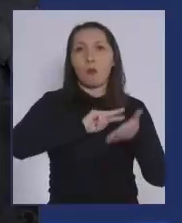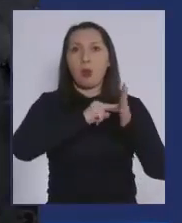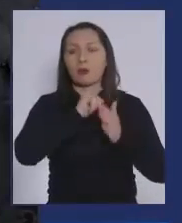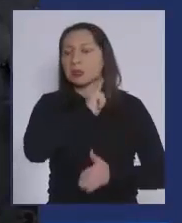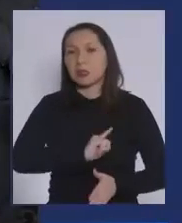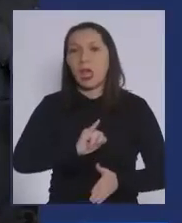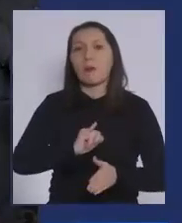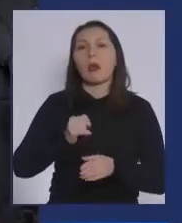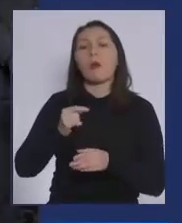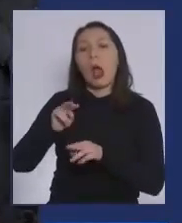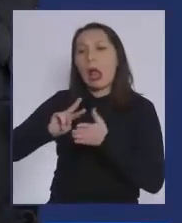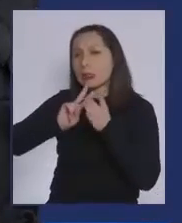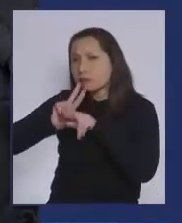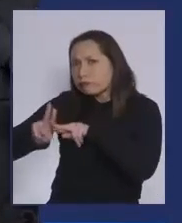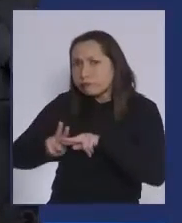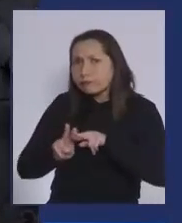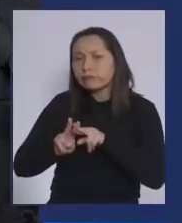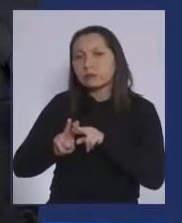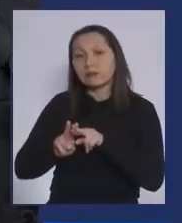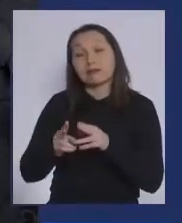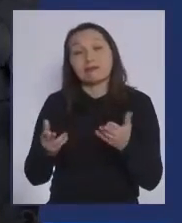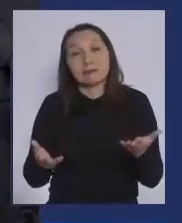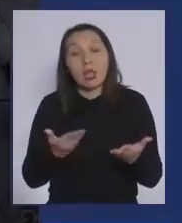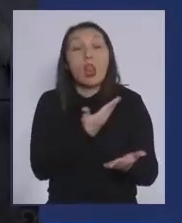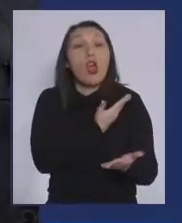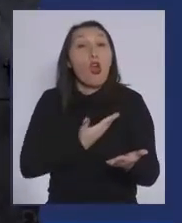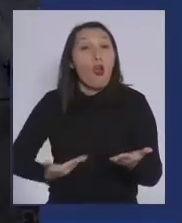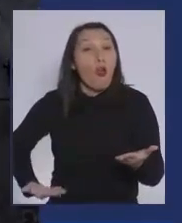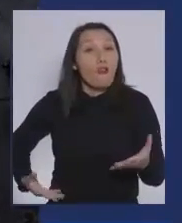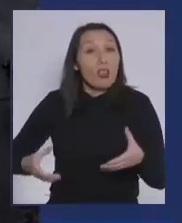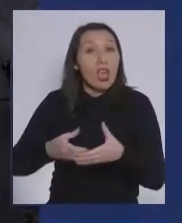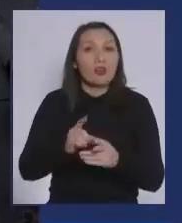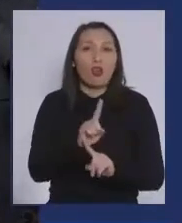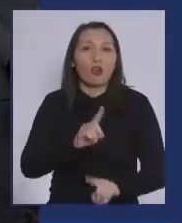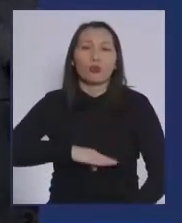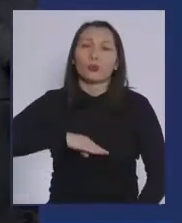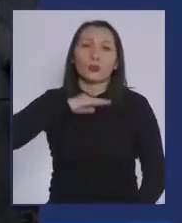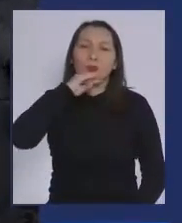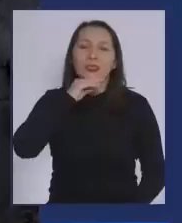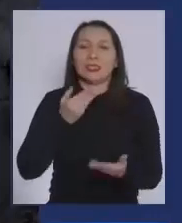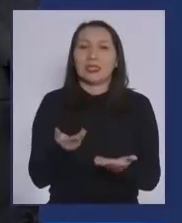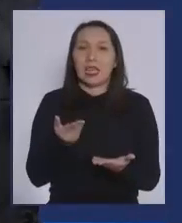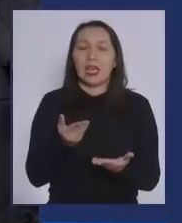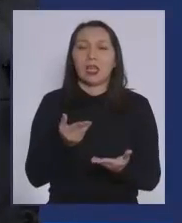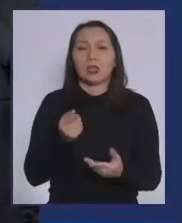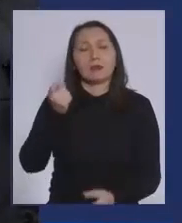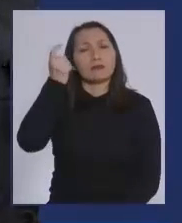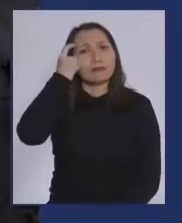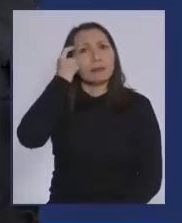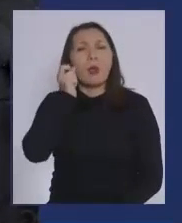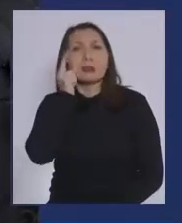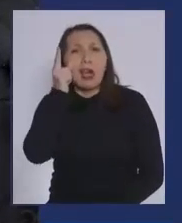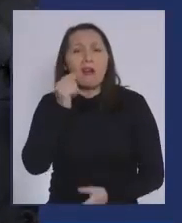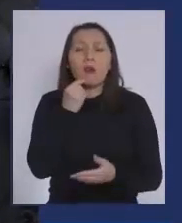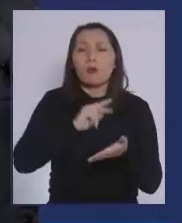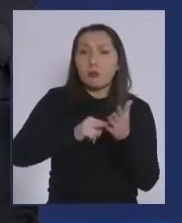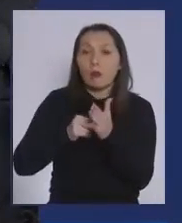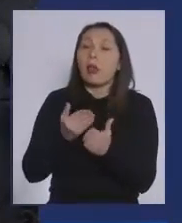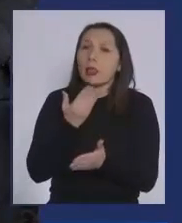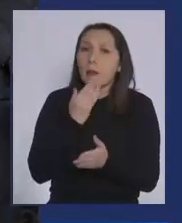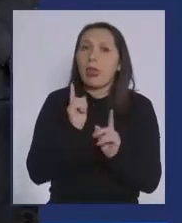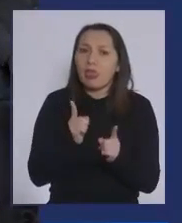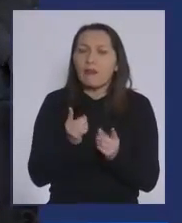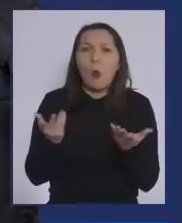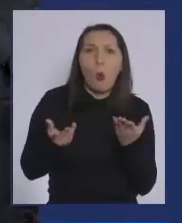que resolver un problema y al gobierno no basta con estar consciente de los problemas tiene también